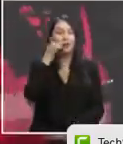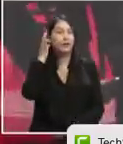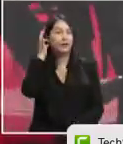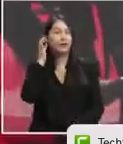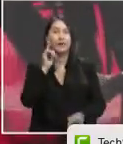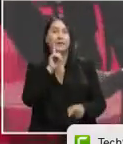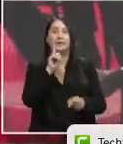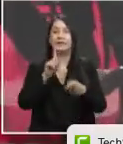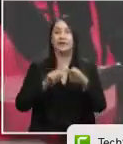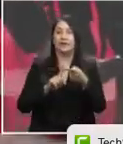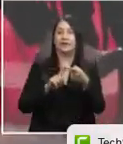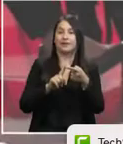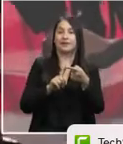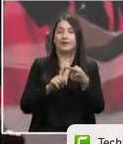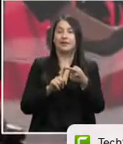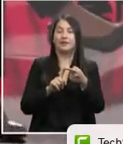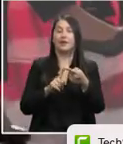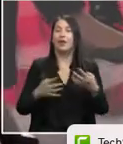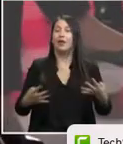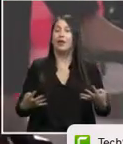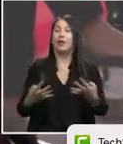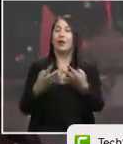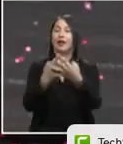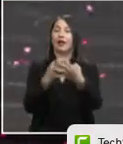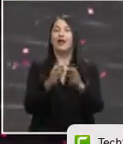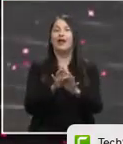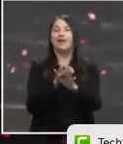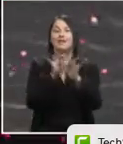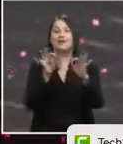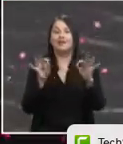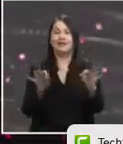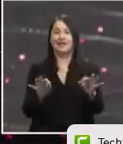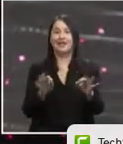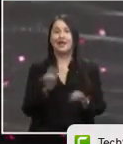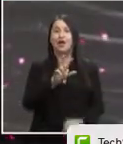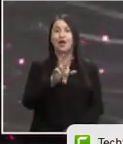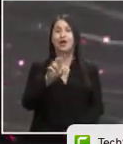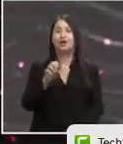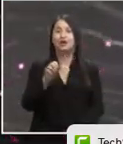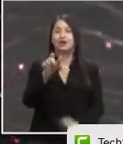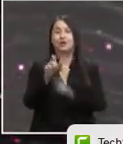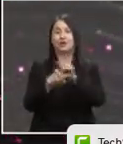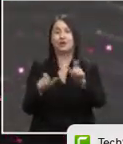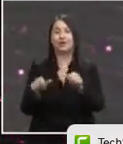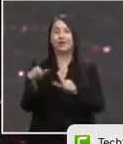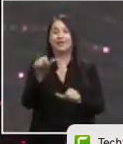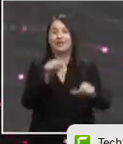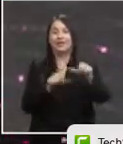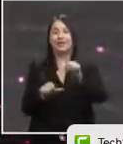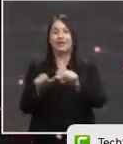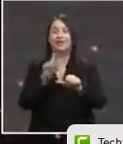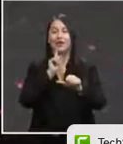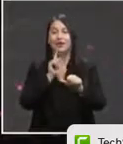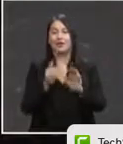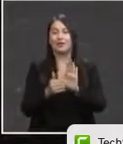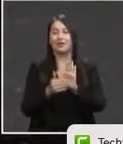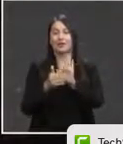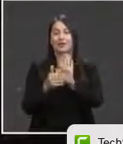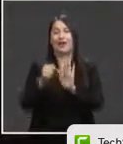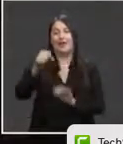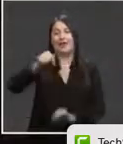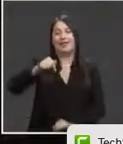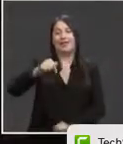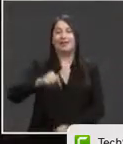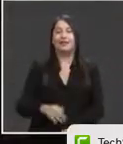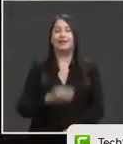que participan a través de las redes, especialmente a los 80 científicos que dan vida a esta nueva versión, y por